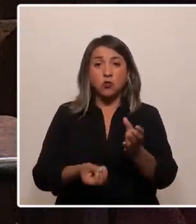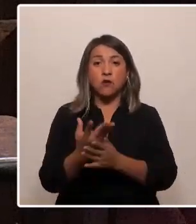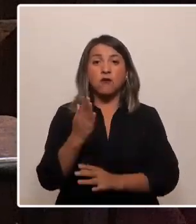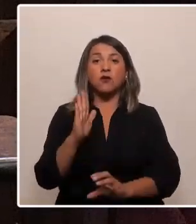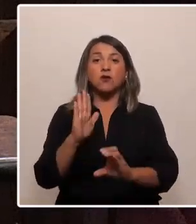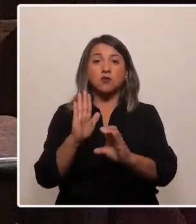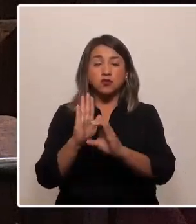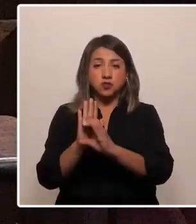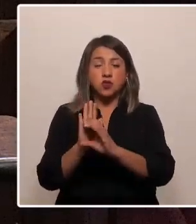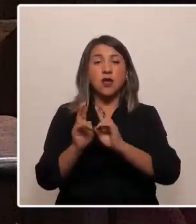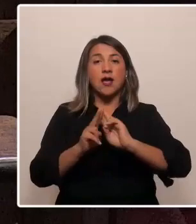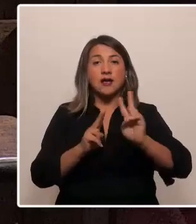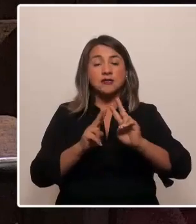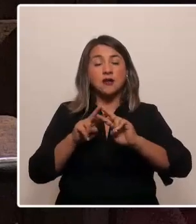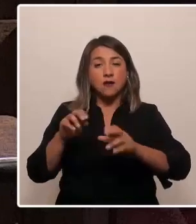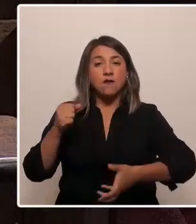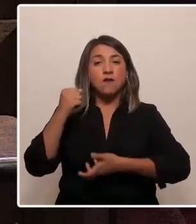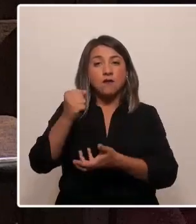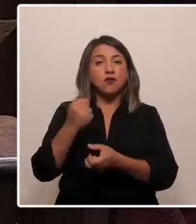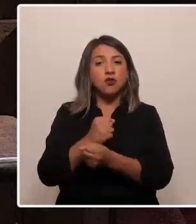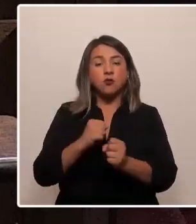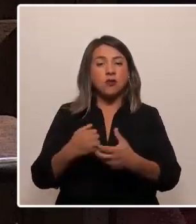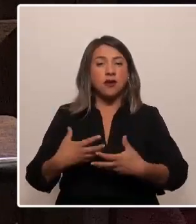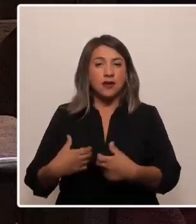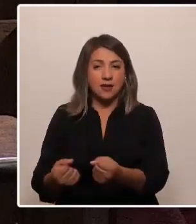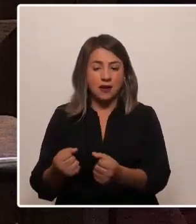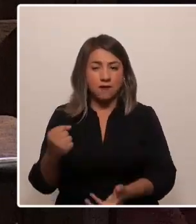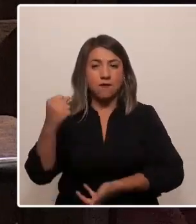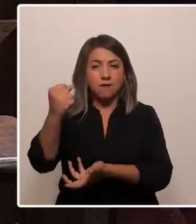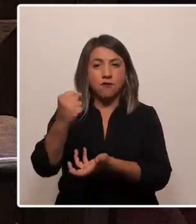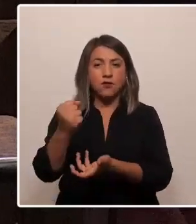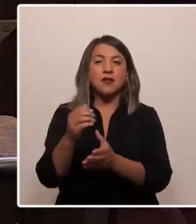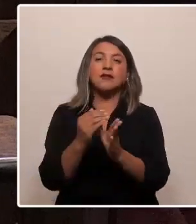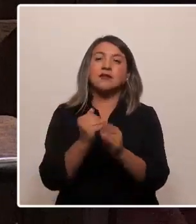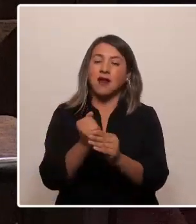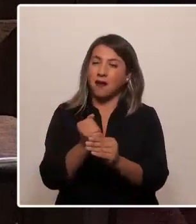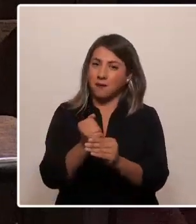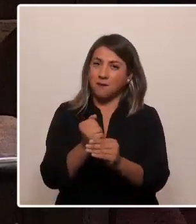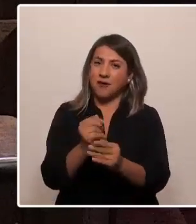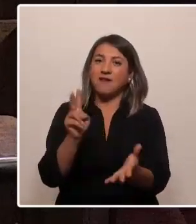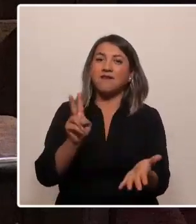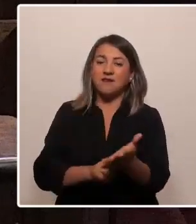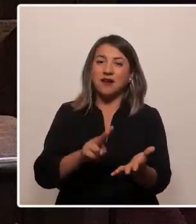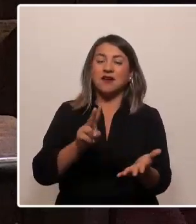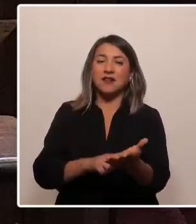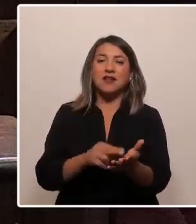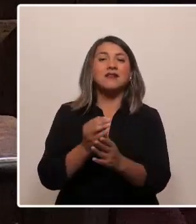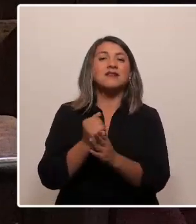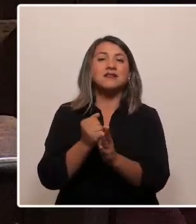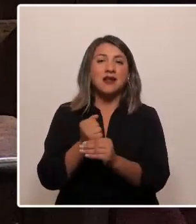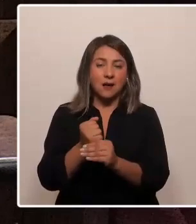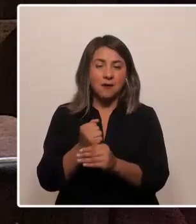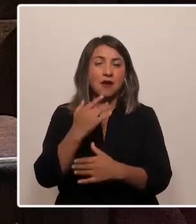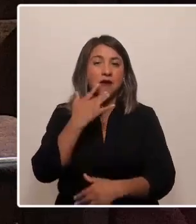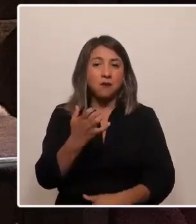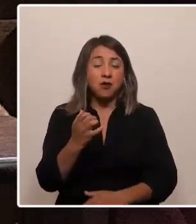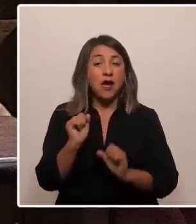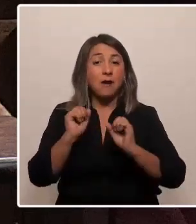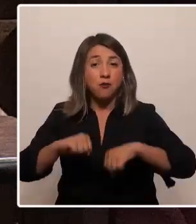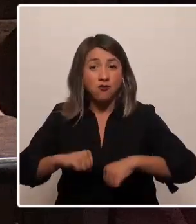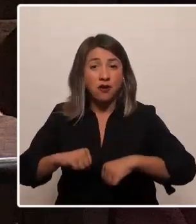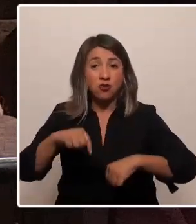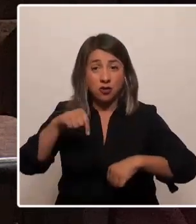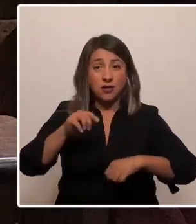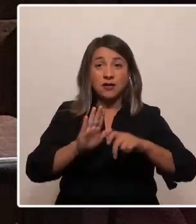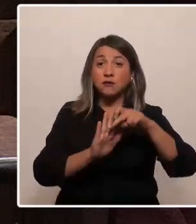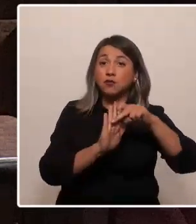para establecer que los fondos sean inexpropiables. Pero eso es una trampa, una verdadera pillería, porque de aprobarse este